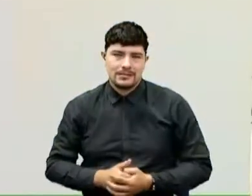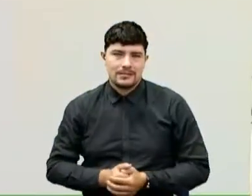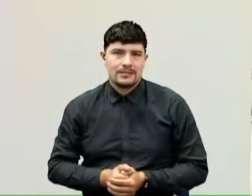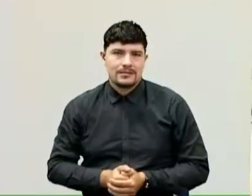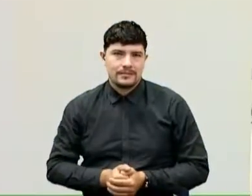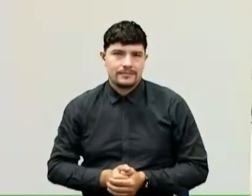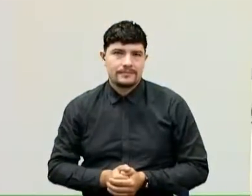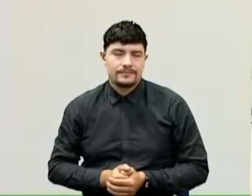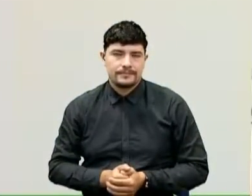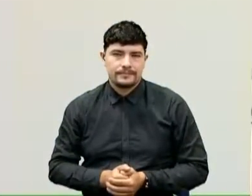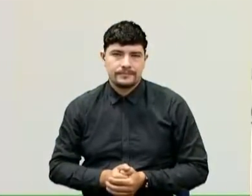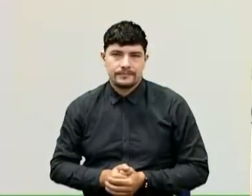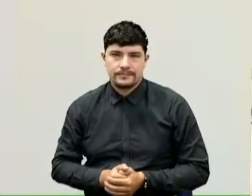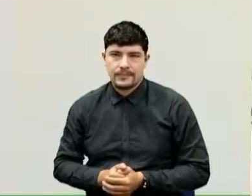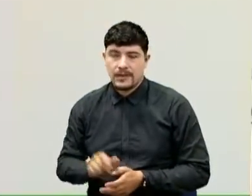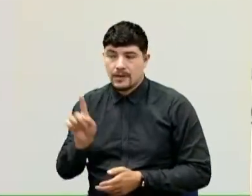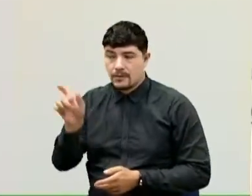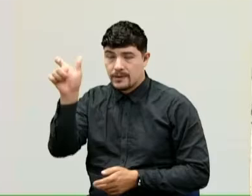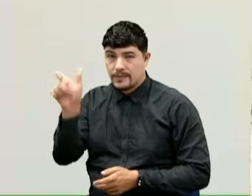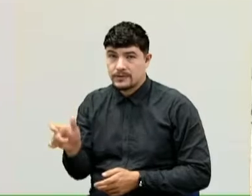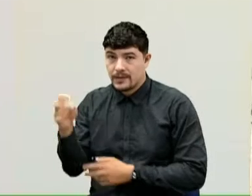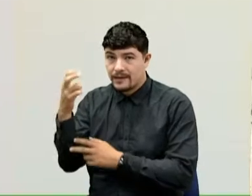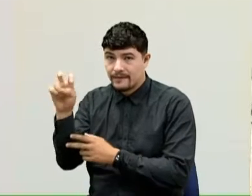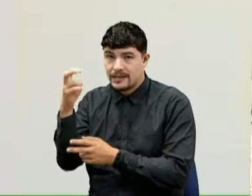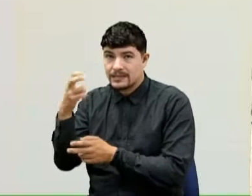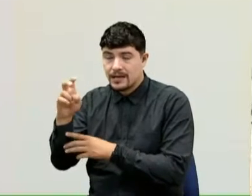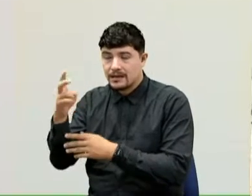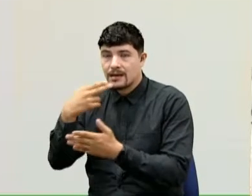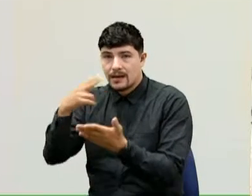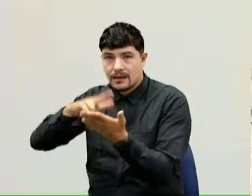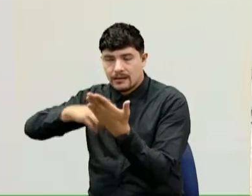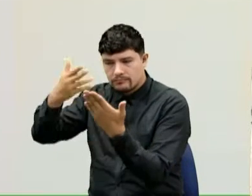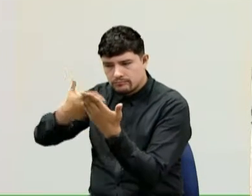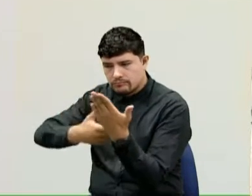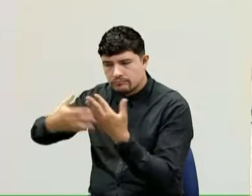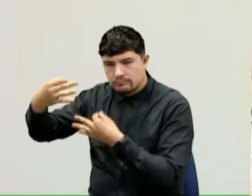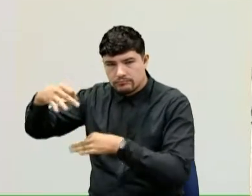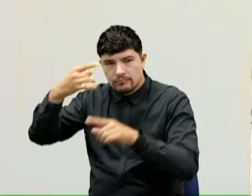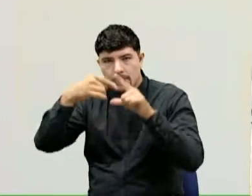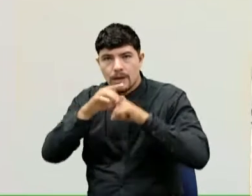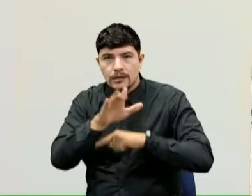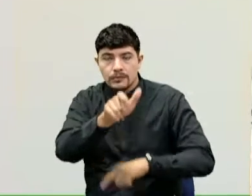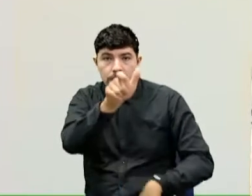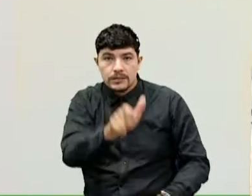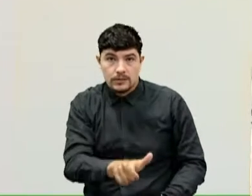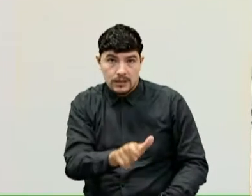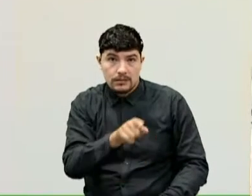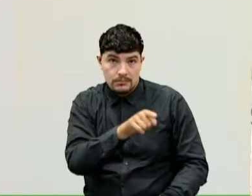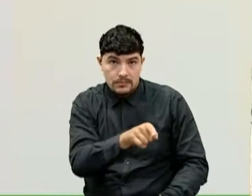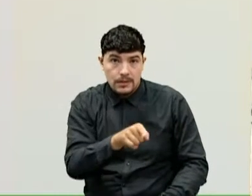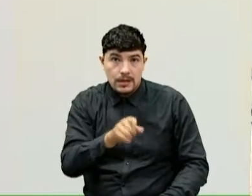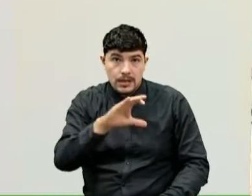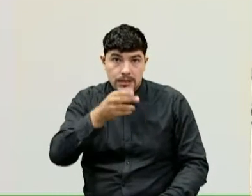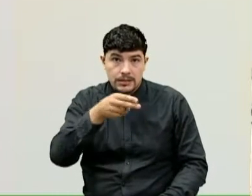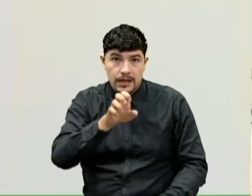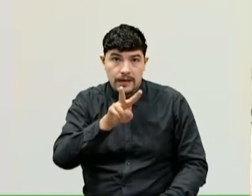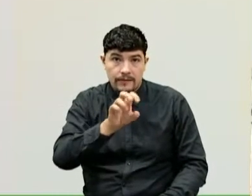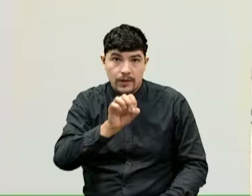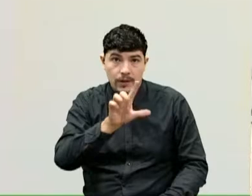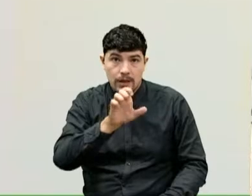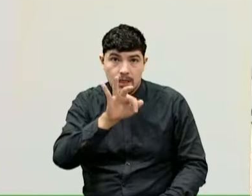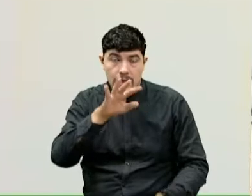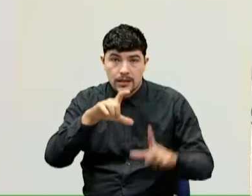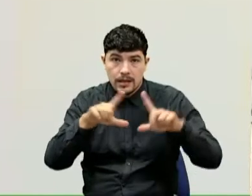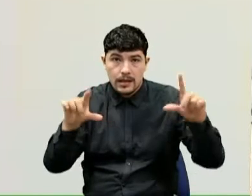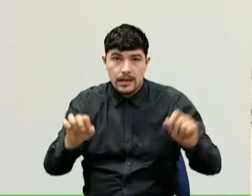Uno de nuestros fiscales presentó ante el juez de control de garantías el conductor del vehículo de marca Chevrolet Spark de